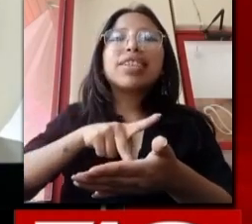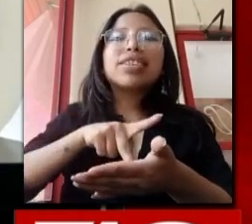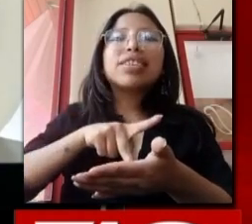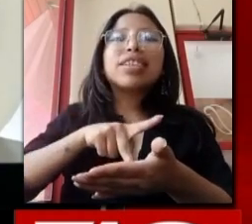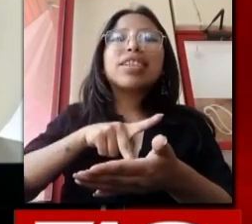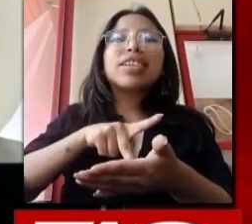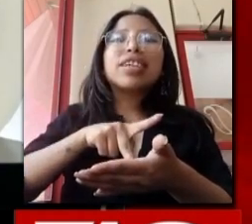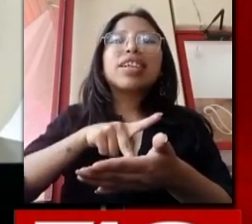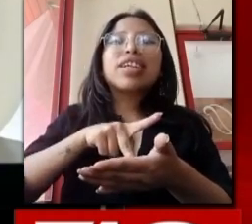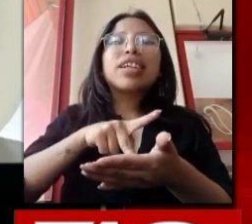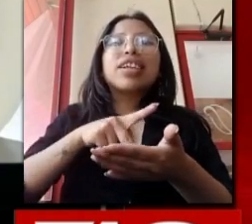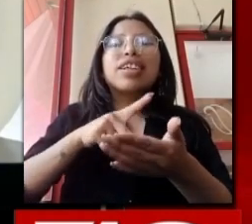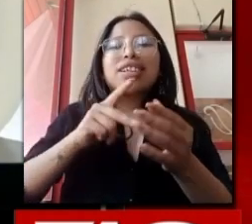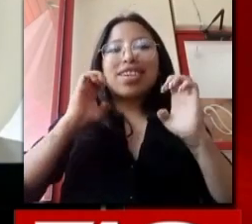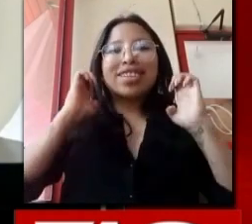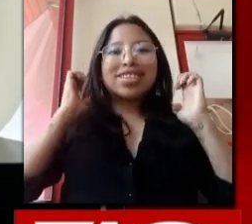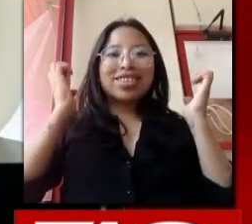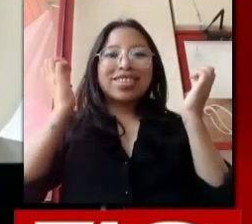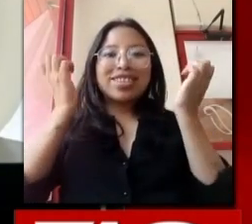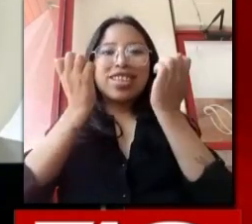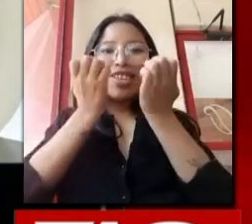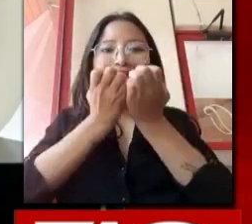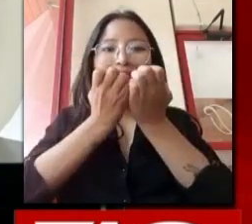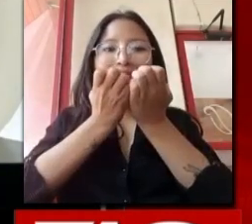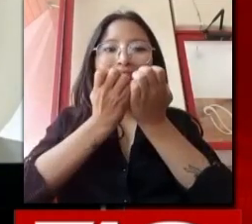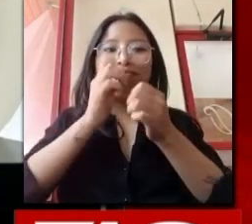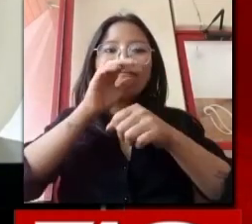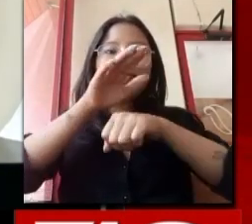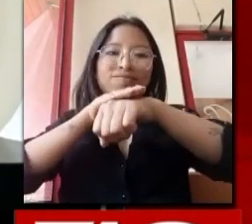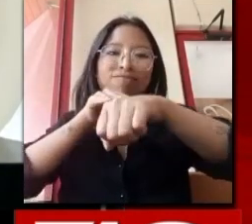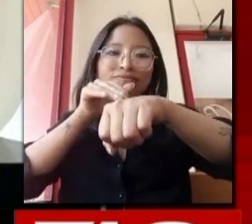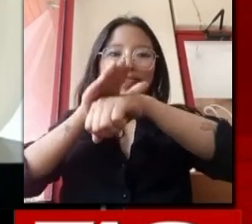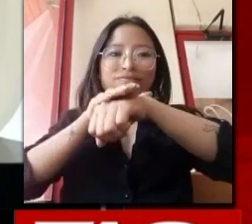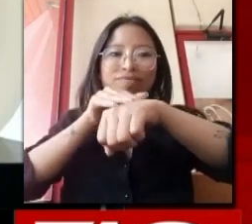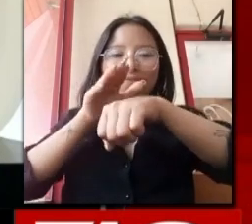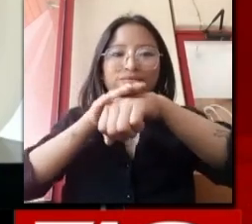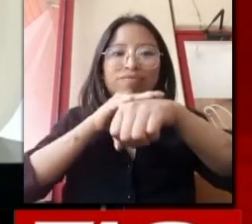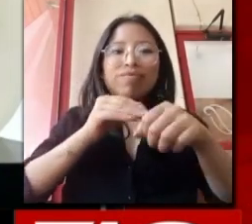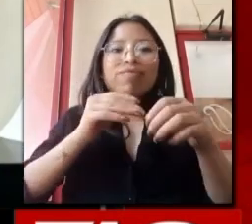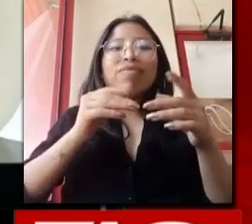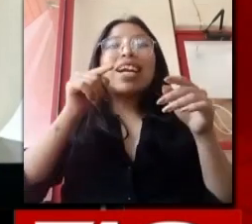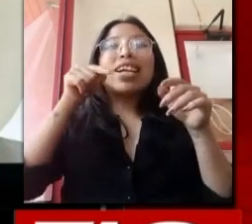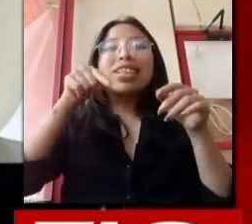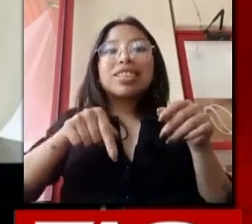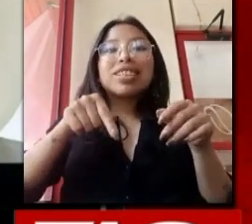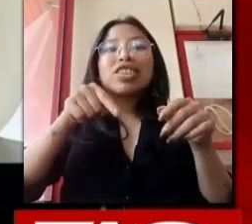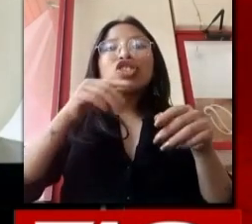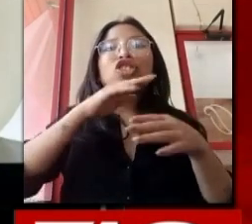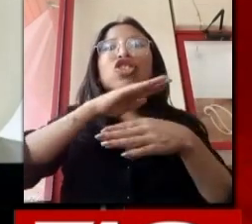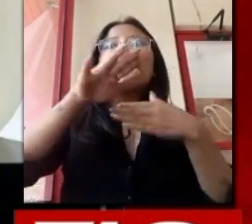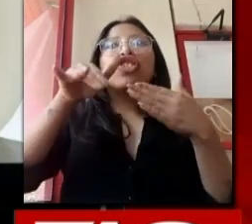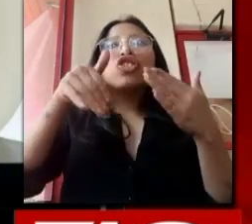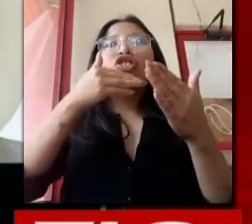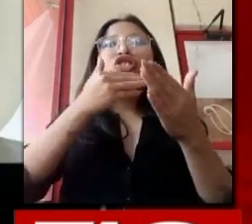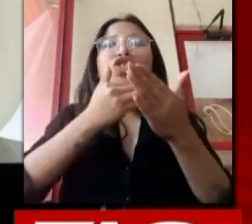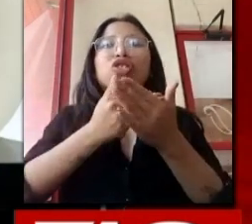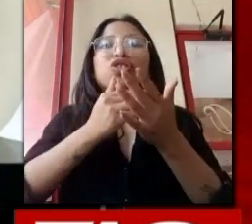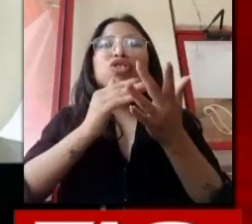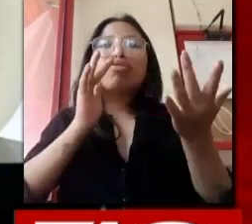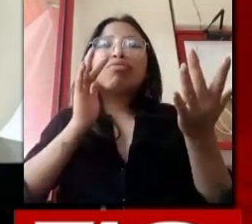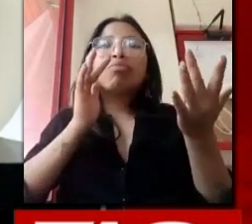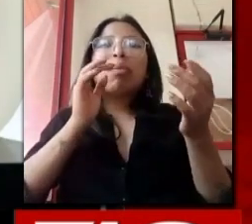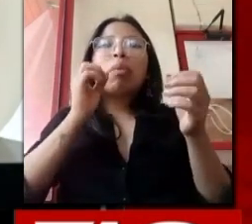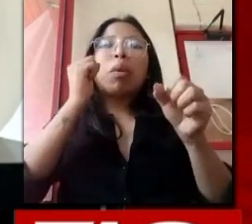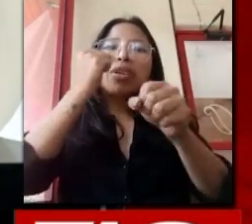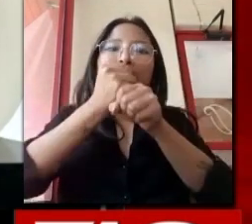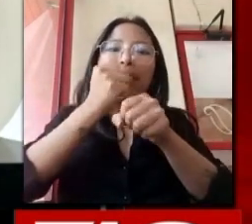más conocido como Estadio Hernando Siles, ¿no? Que vamos a, más que todo, trabajamos en coordinación